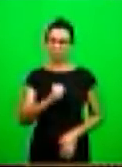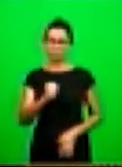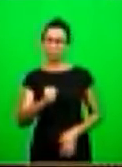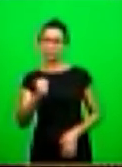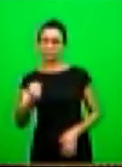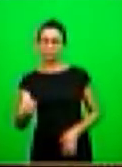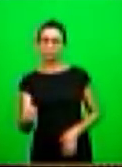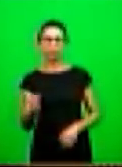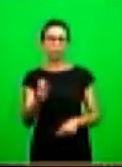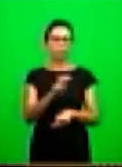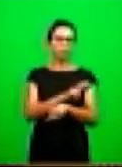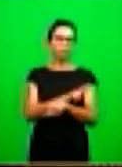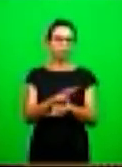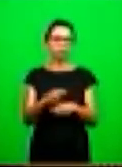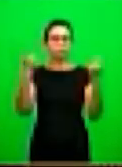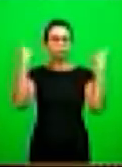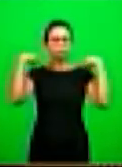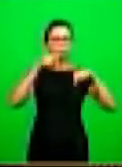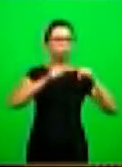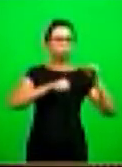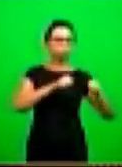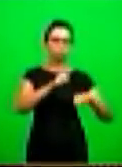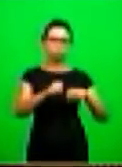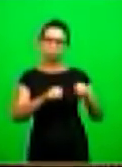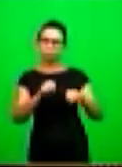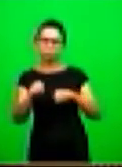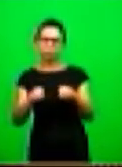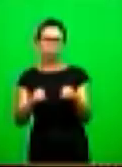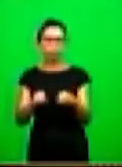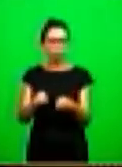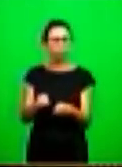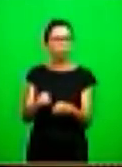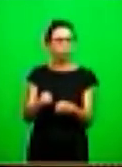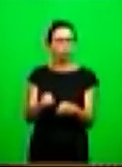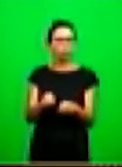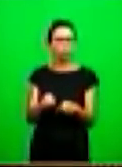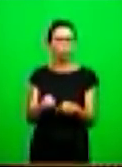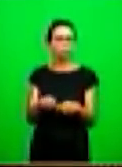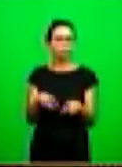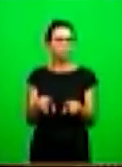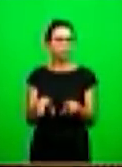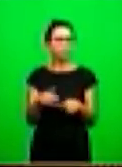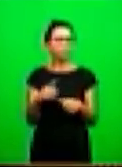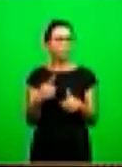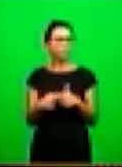vigilia, que estaban vigilando porque ellos daban importancia a aquello